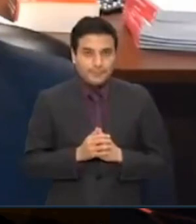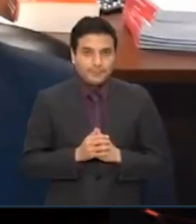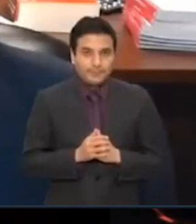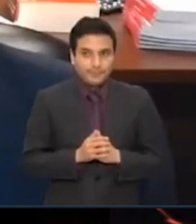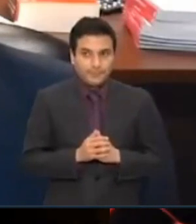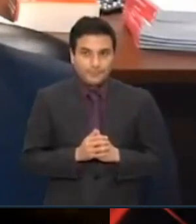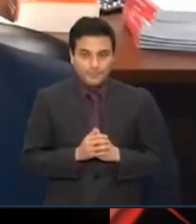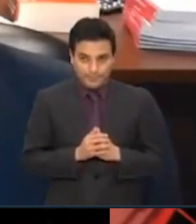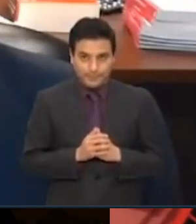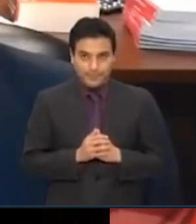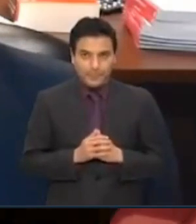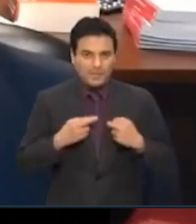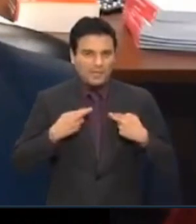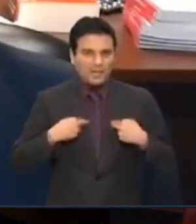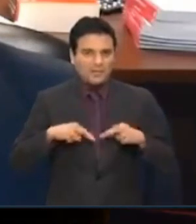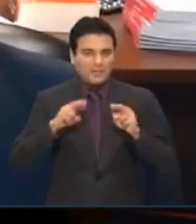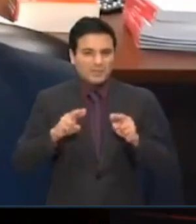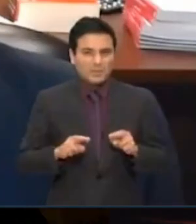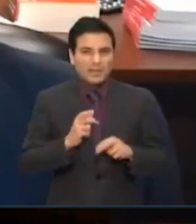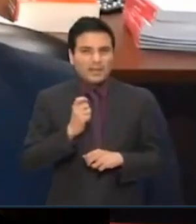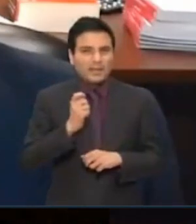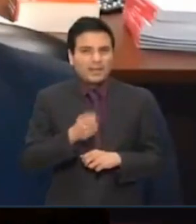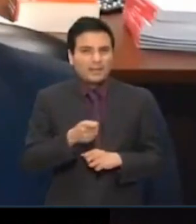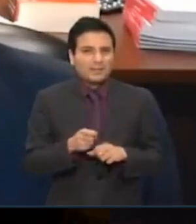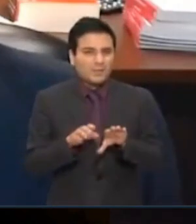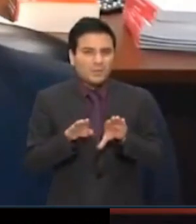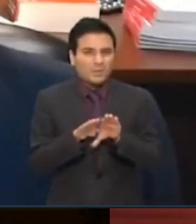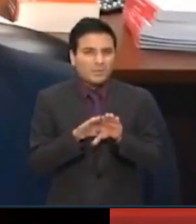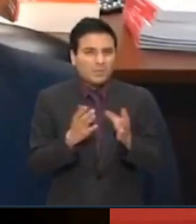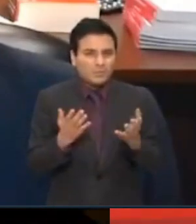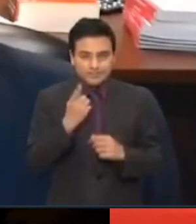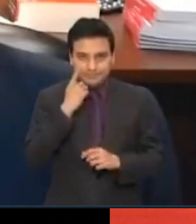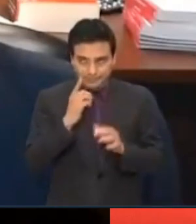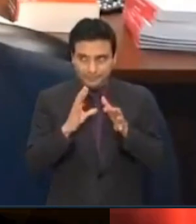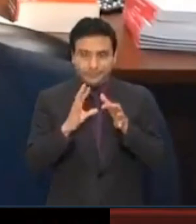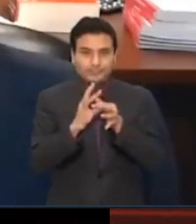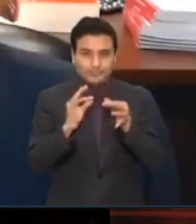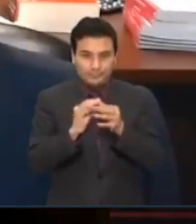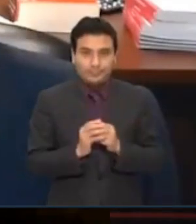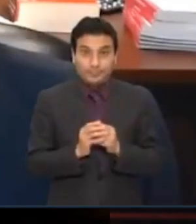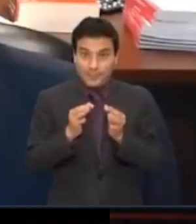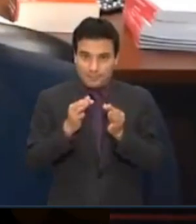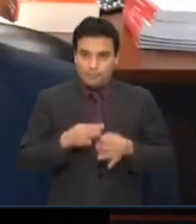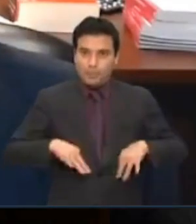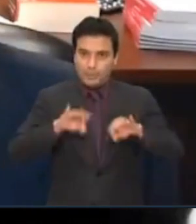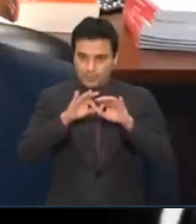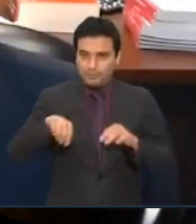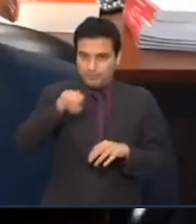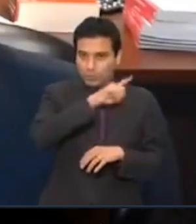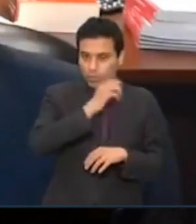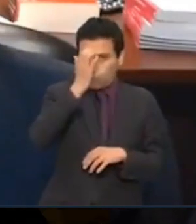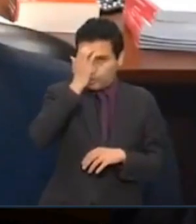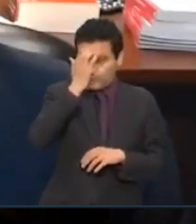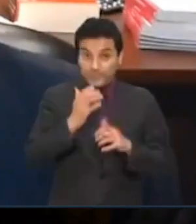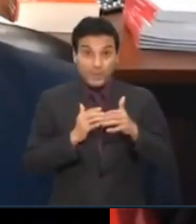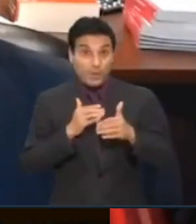tiene la figura de la representación en el contexto de la democracia moderna, resulta útil asumir que en el proceso